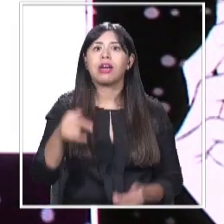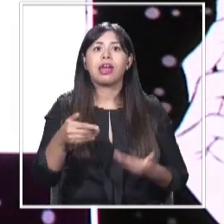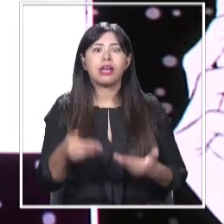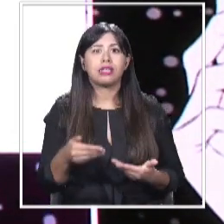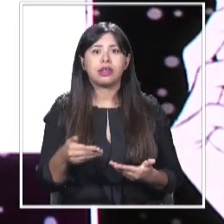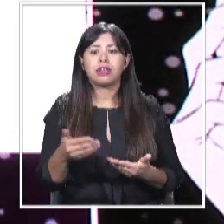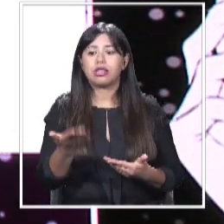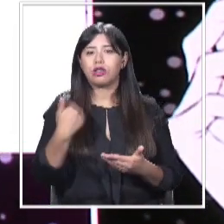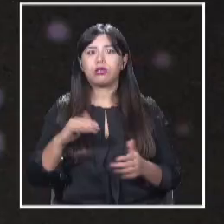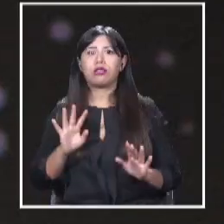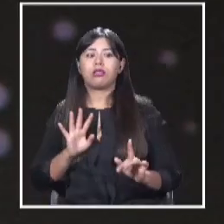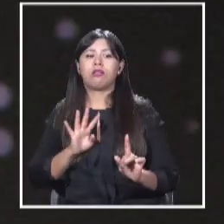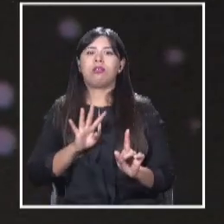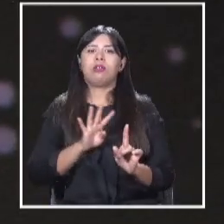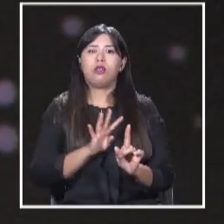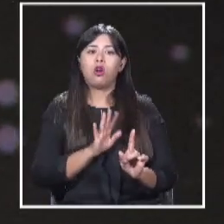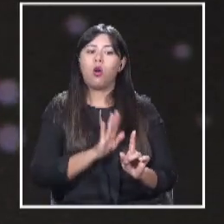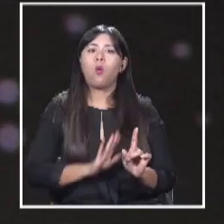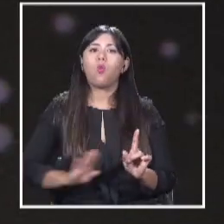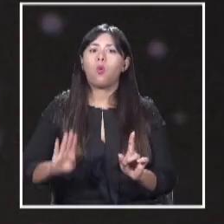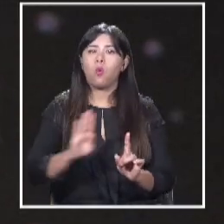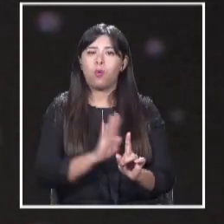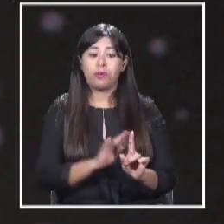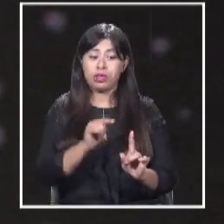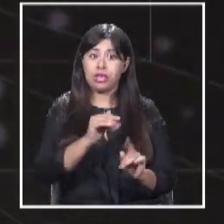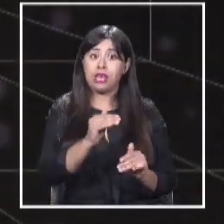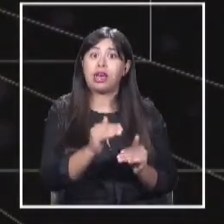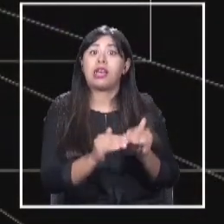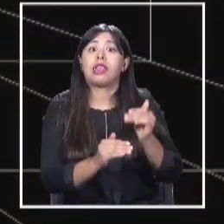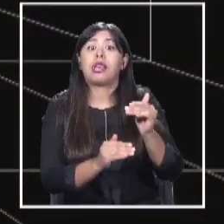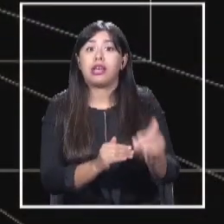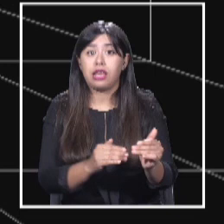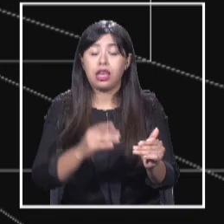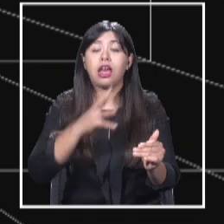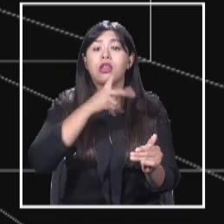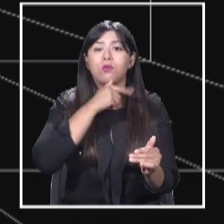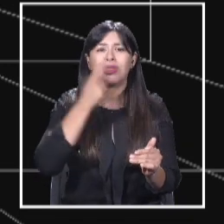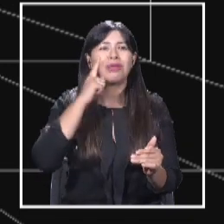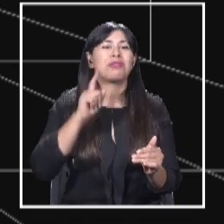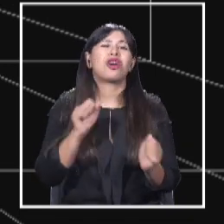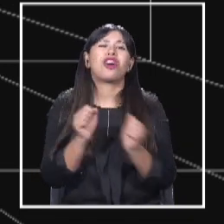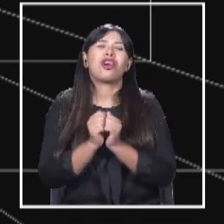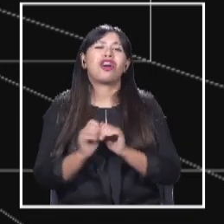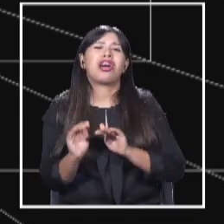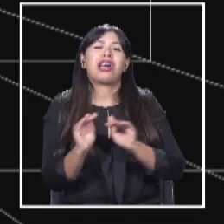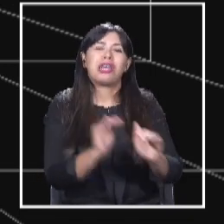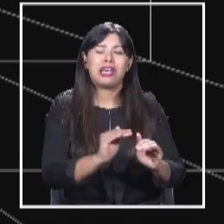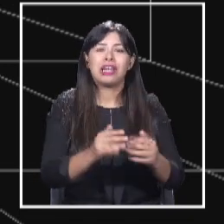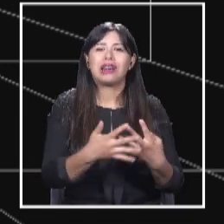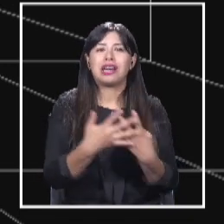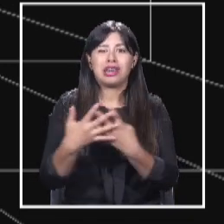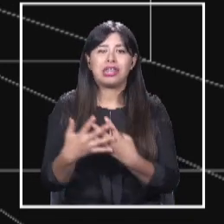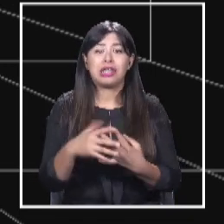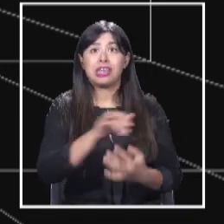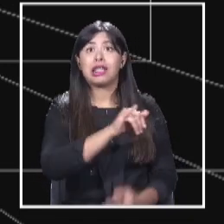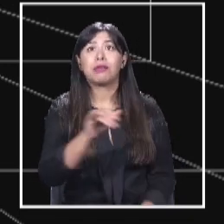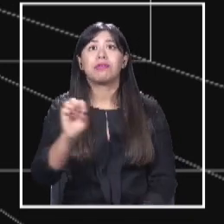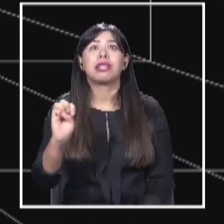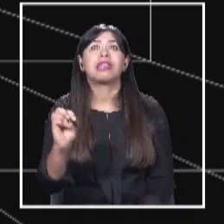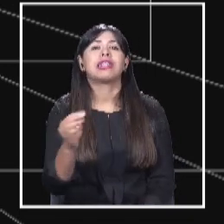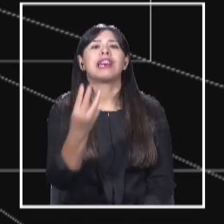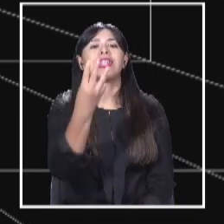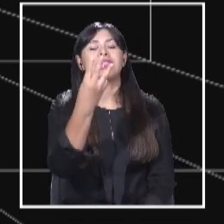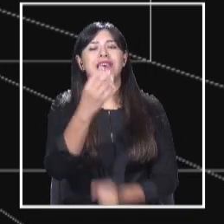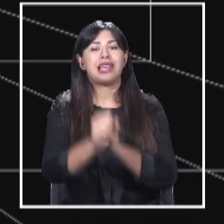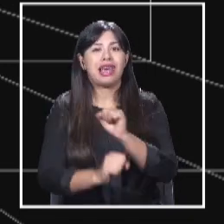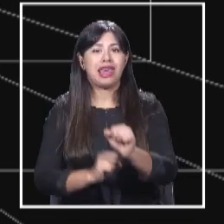nosotros detrás. Es un salto a la adultez, pero un salto con red. Y por último lleva la tercera edad. Esa tercera edad que en el